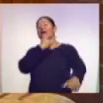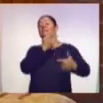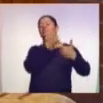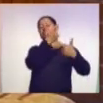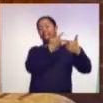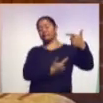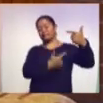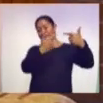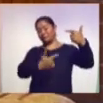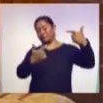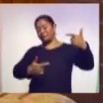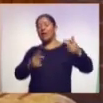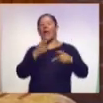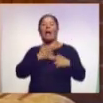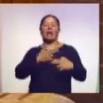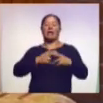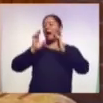de para pedir posada,